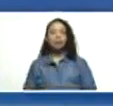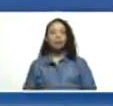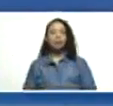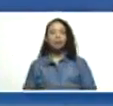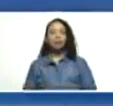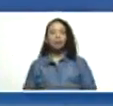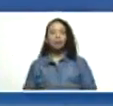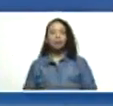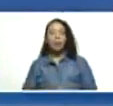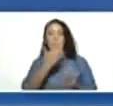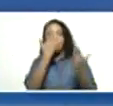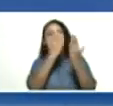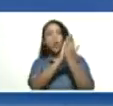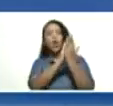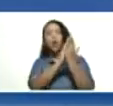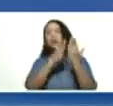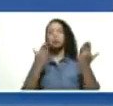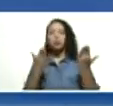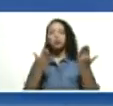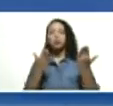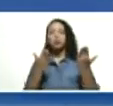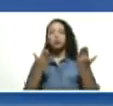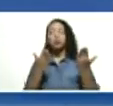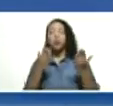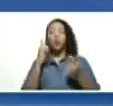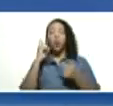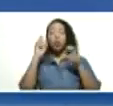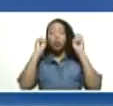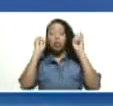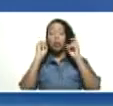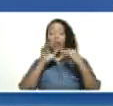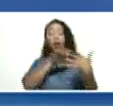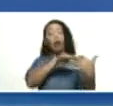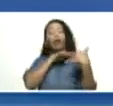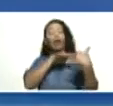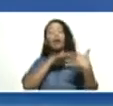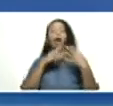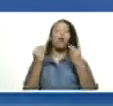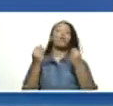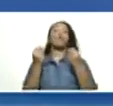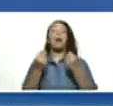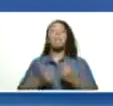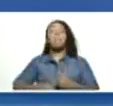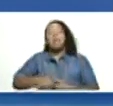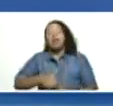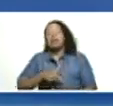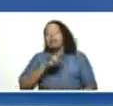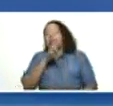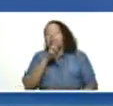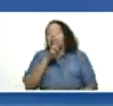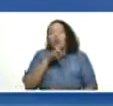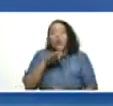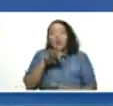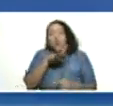Enfrentando uno de los frentes de la guerra económica más pernicioso,